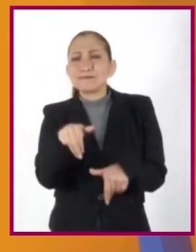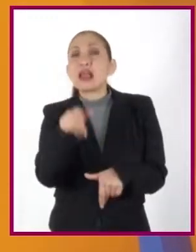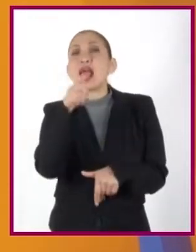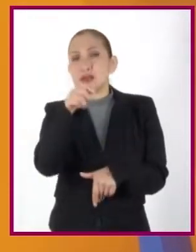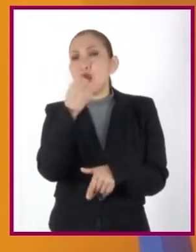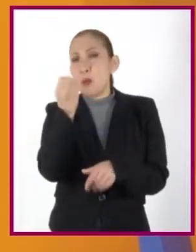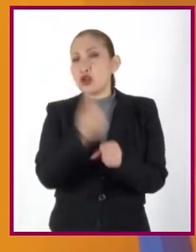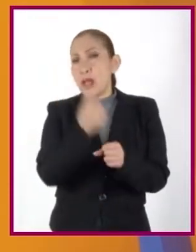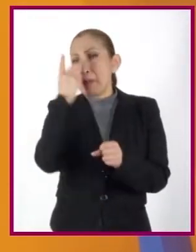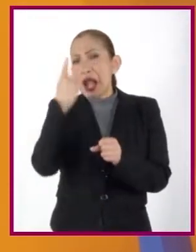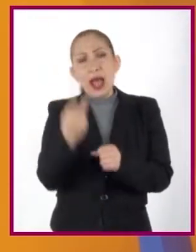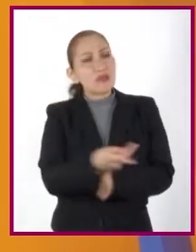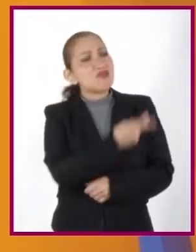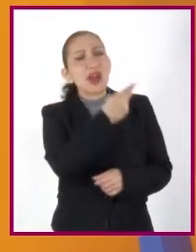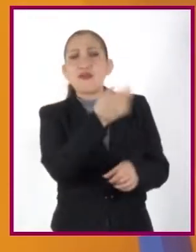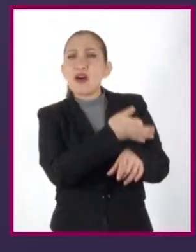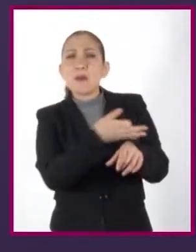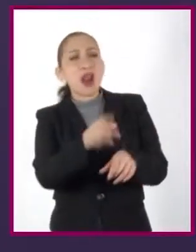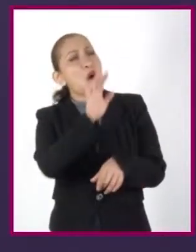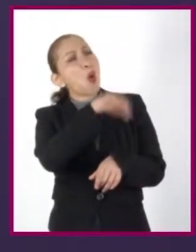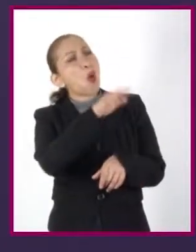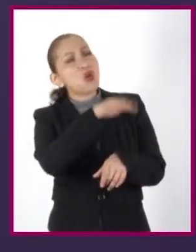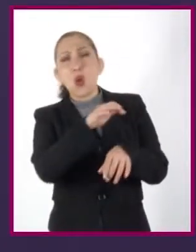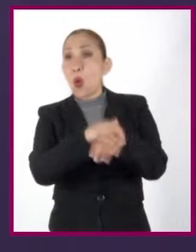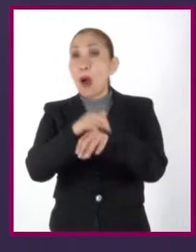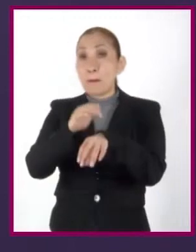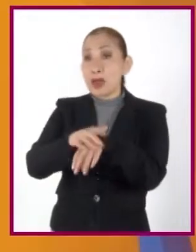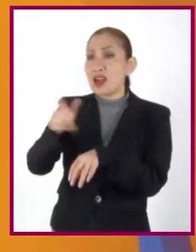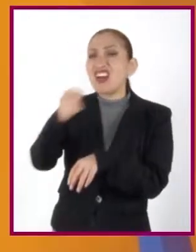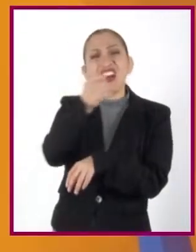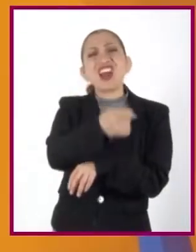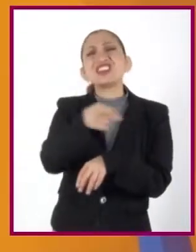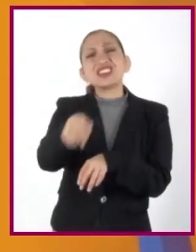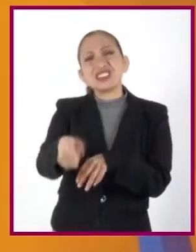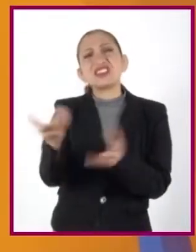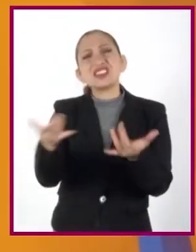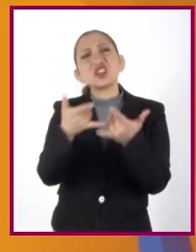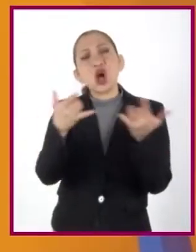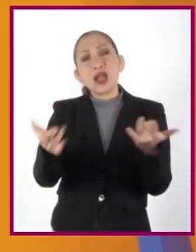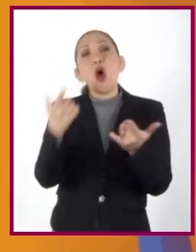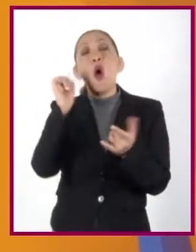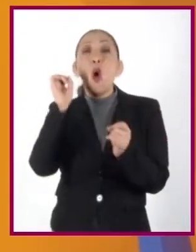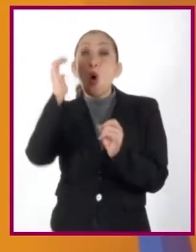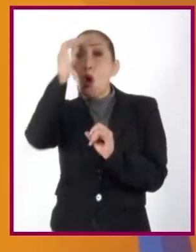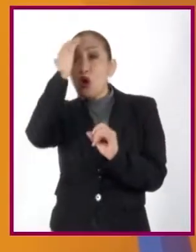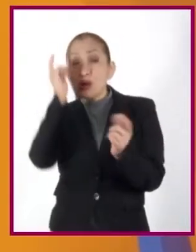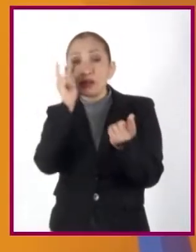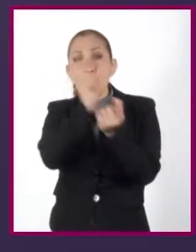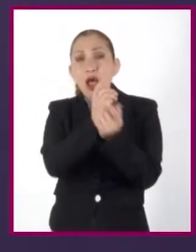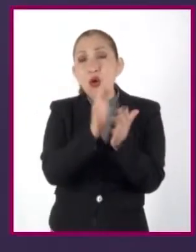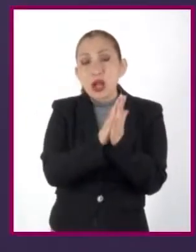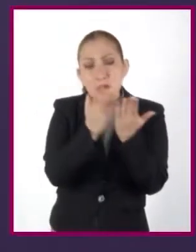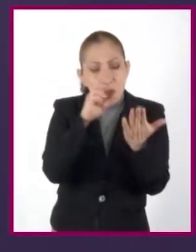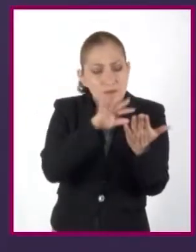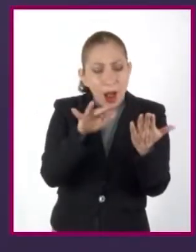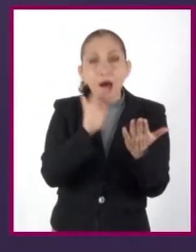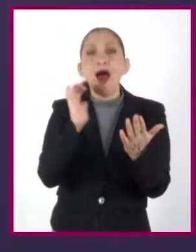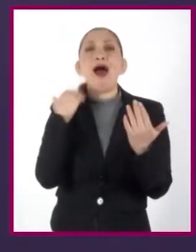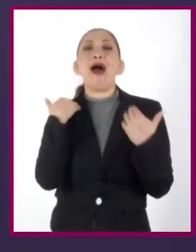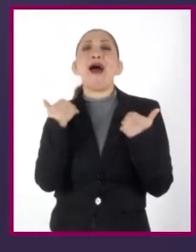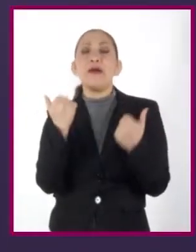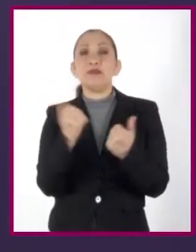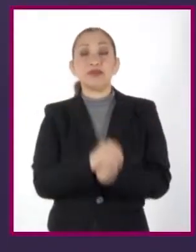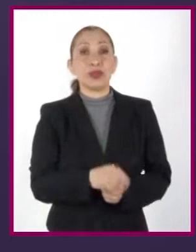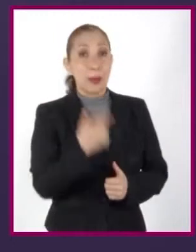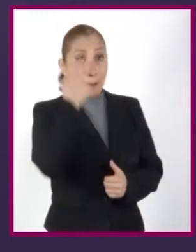una oportunidad para preguntarle a sus familiares, amigos sobre ellas o bien para acercarse a algún libro y conocerlas. A mí